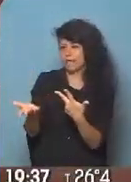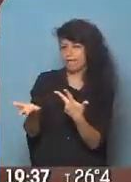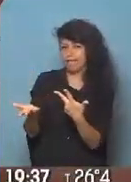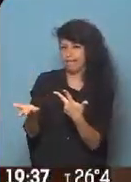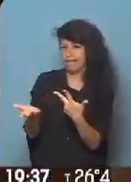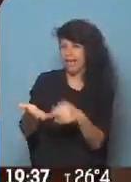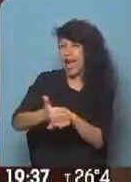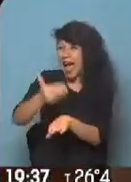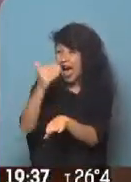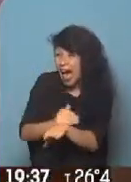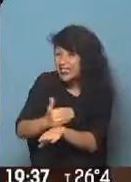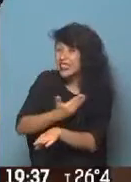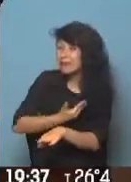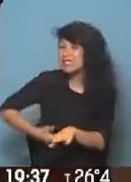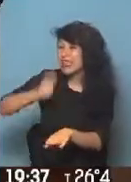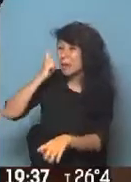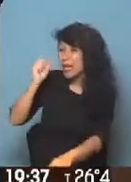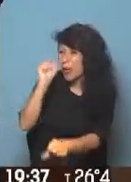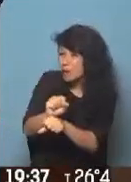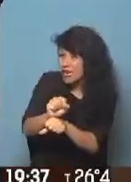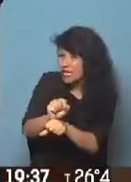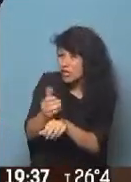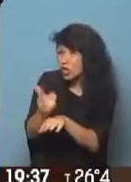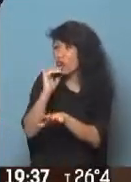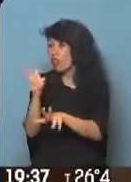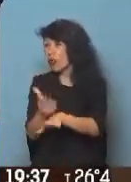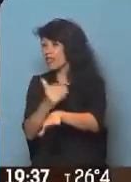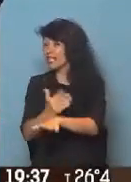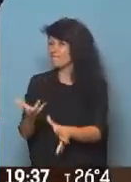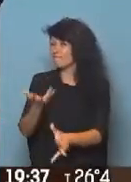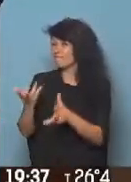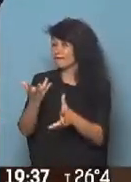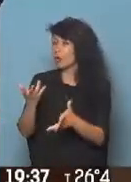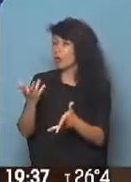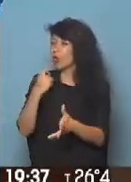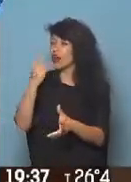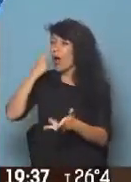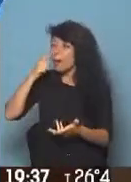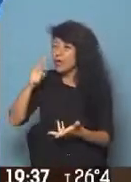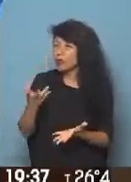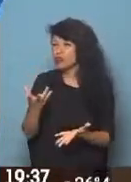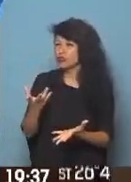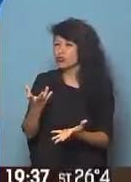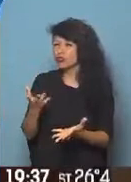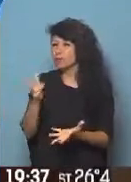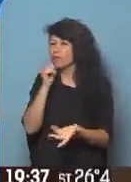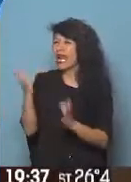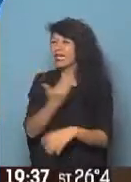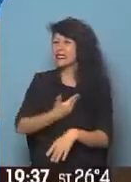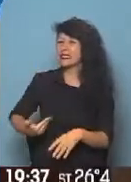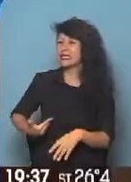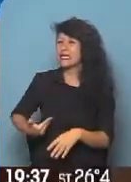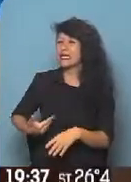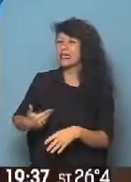fallo mantenía una intencionalidad que esto iba a generar una intromisión del ejecutivo sobre poder